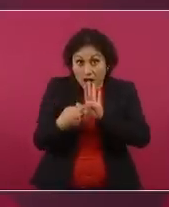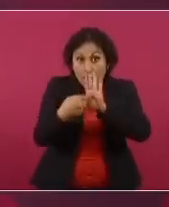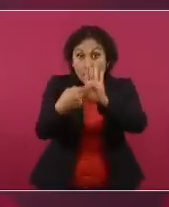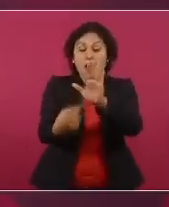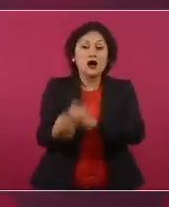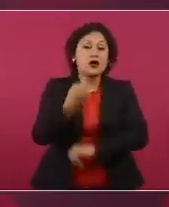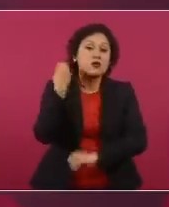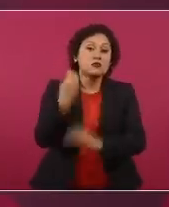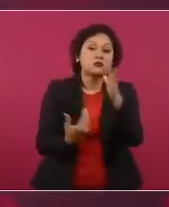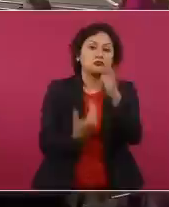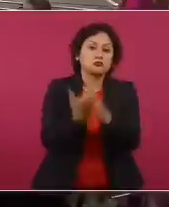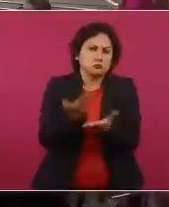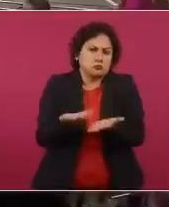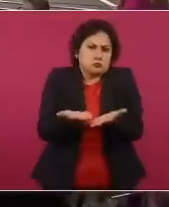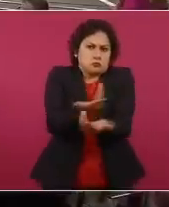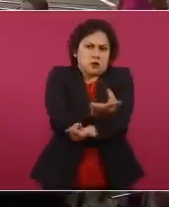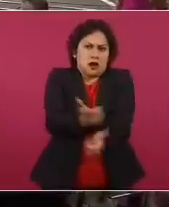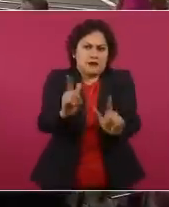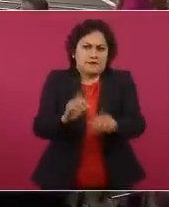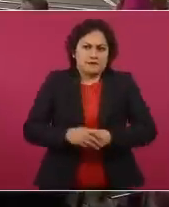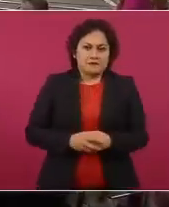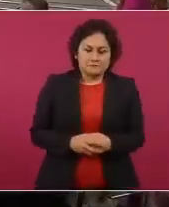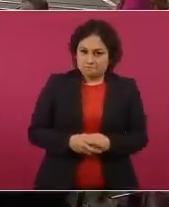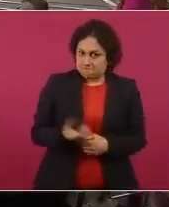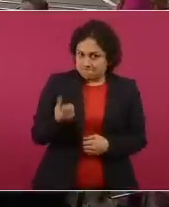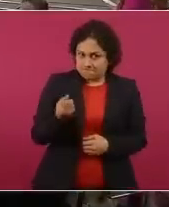está a su disposición.